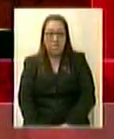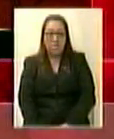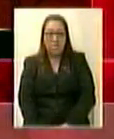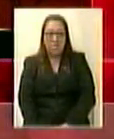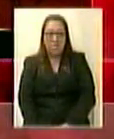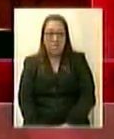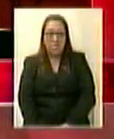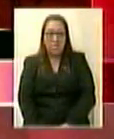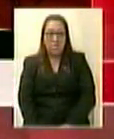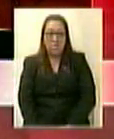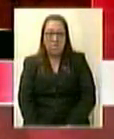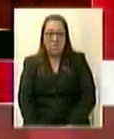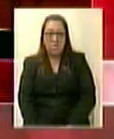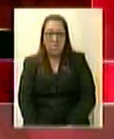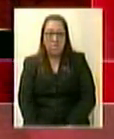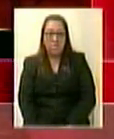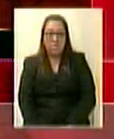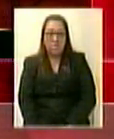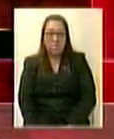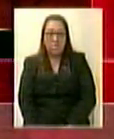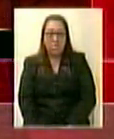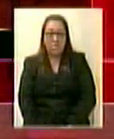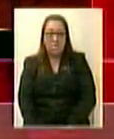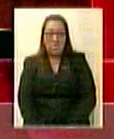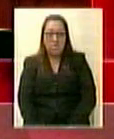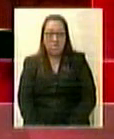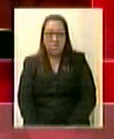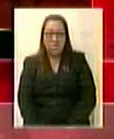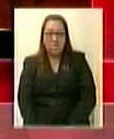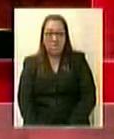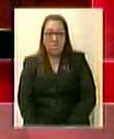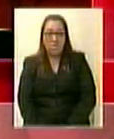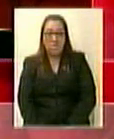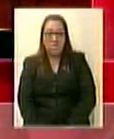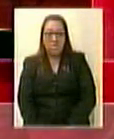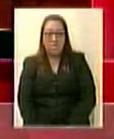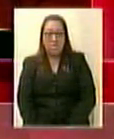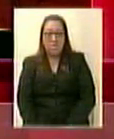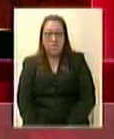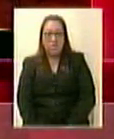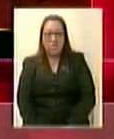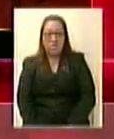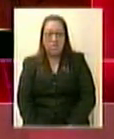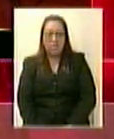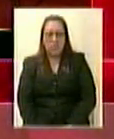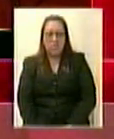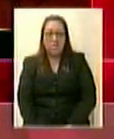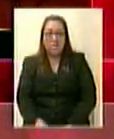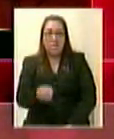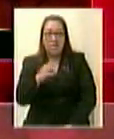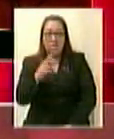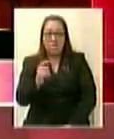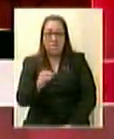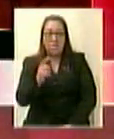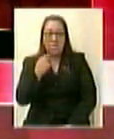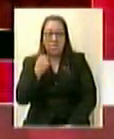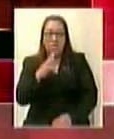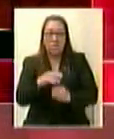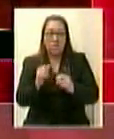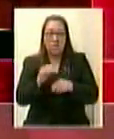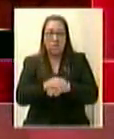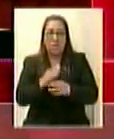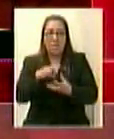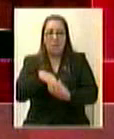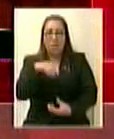Esta es una bebida que se promociona con full frutas, ¿verdad? O sea, las manzanas, las naranjas caen por ahí casi directo, directo sobre las